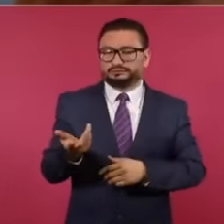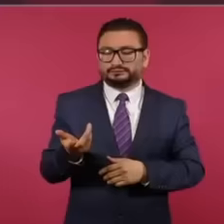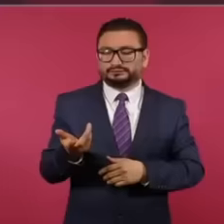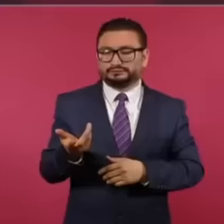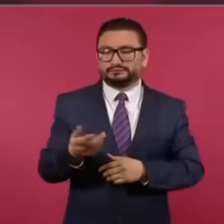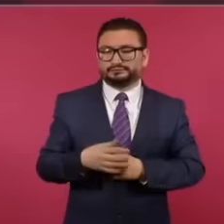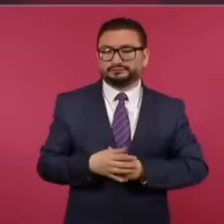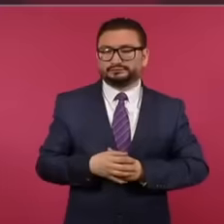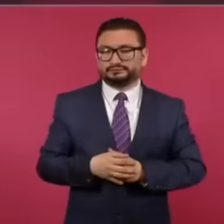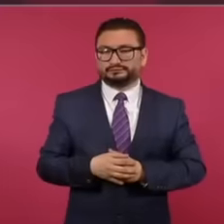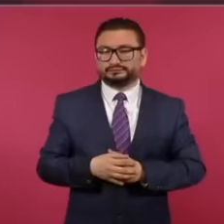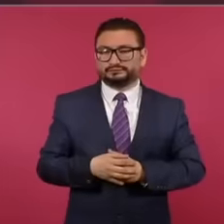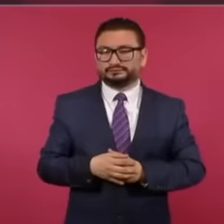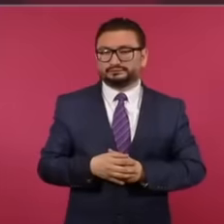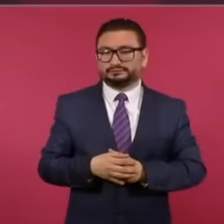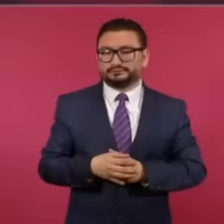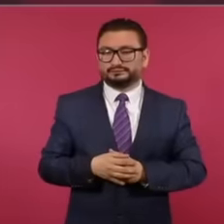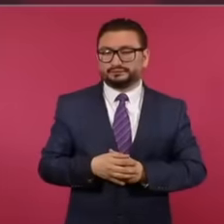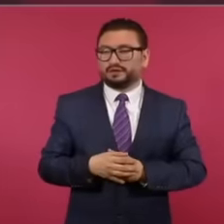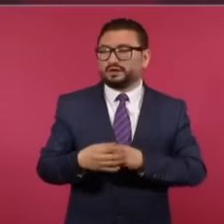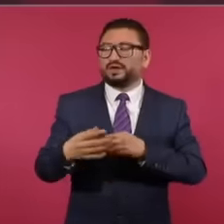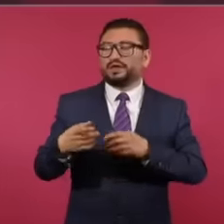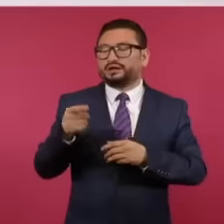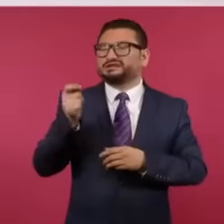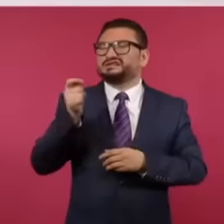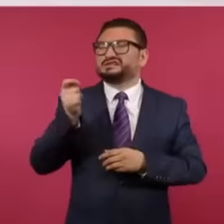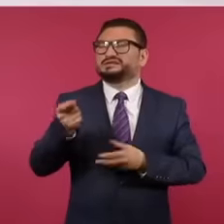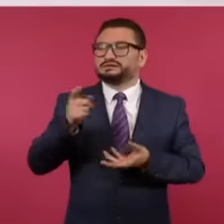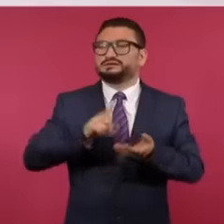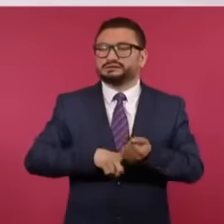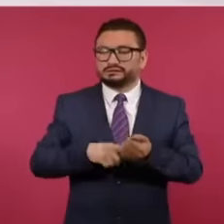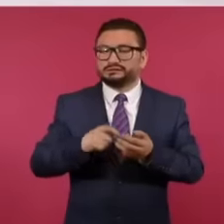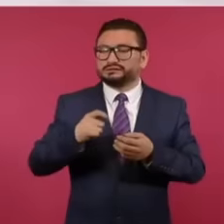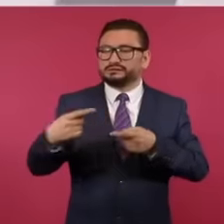es una lucha, una confrontación